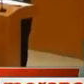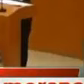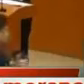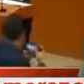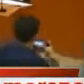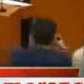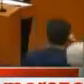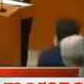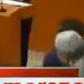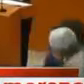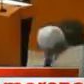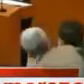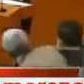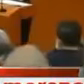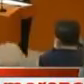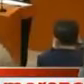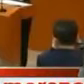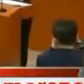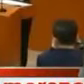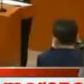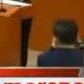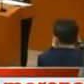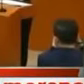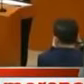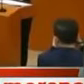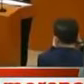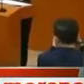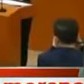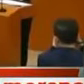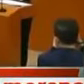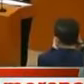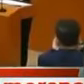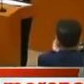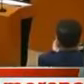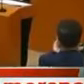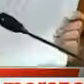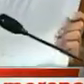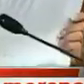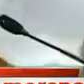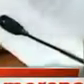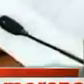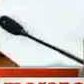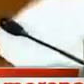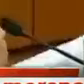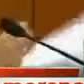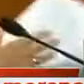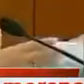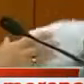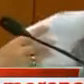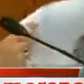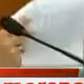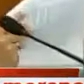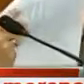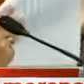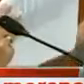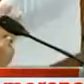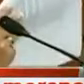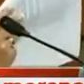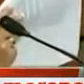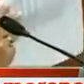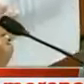gasolinas pues se sacan del petróleo, tampoco tiene un incremento sustancial. Estuvo el precio